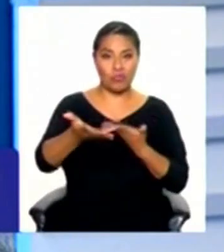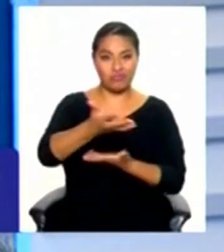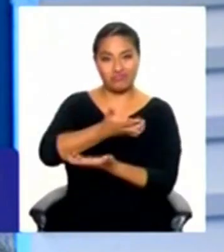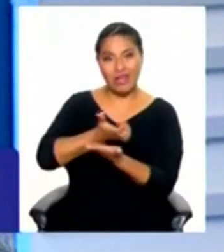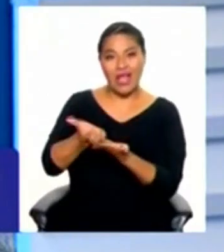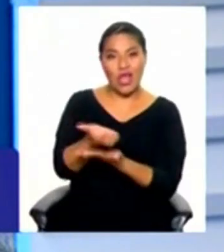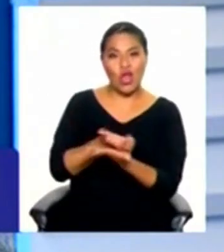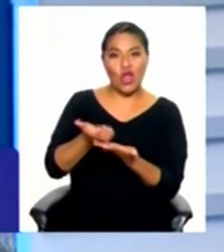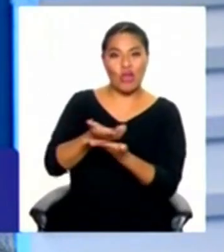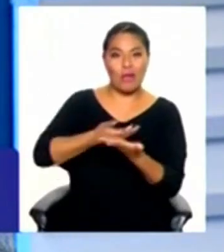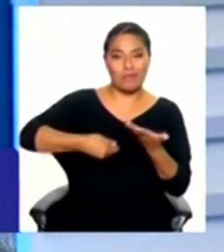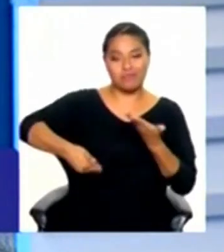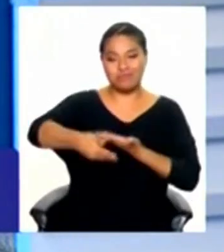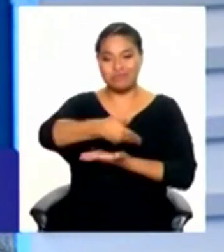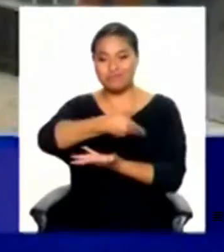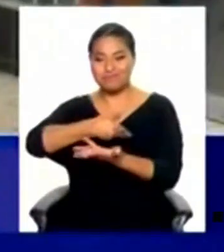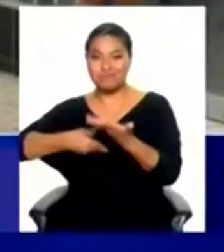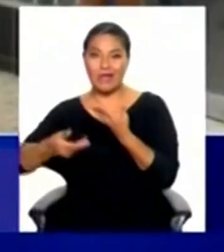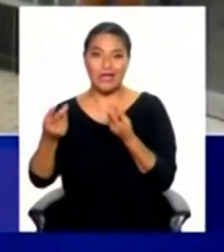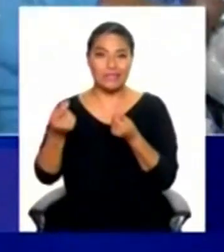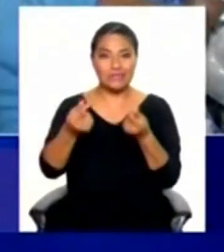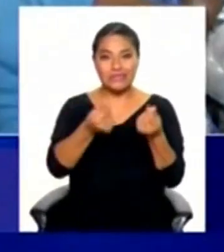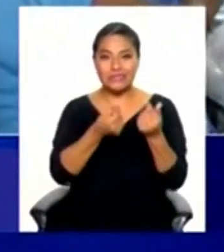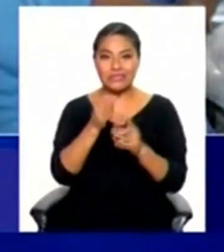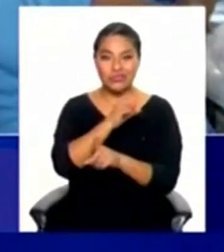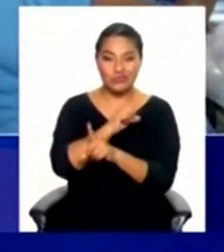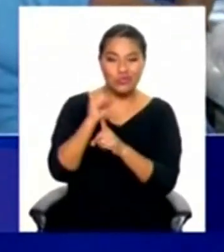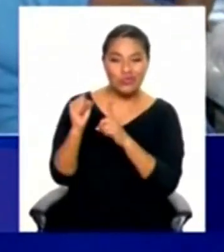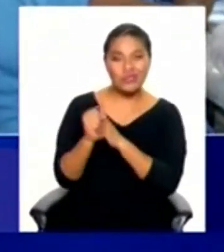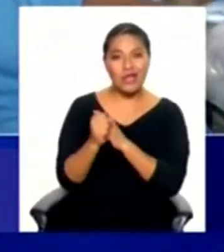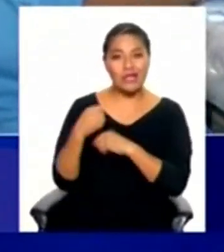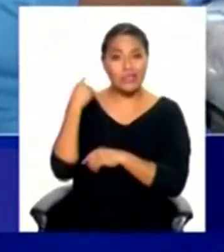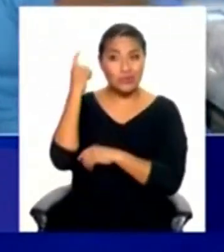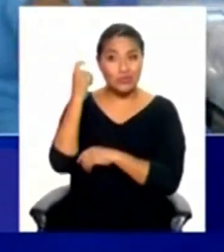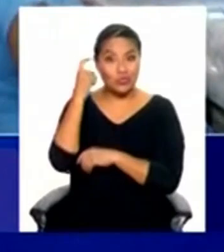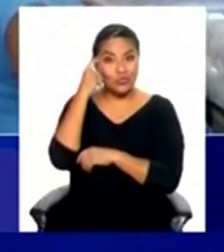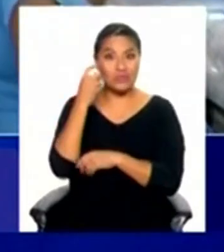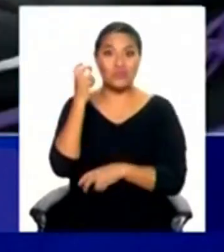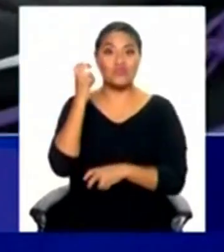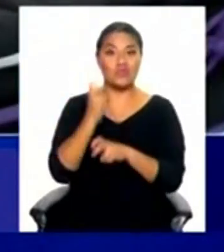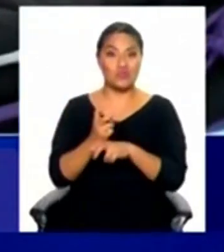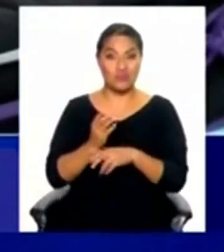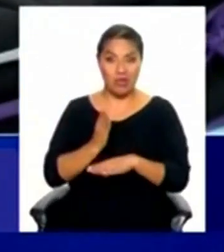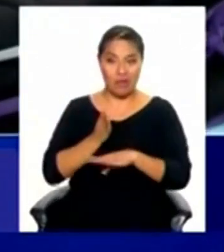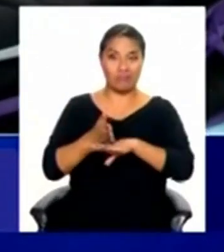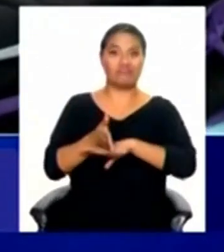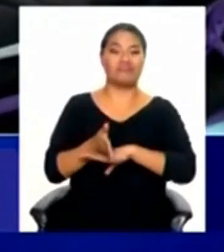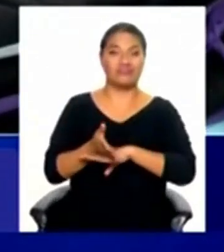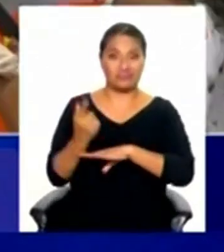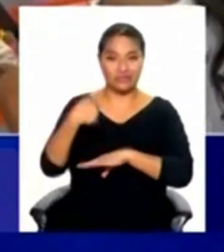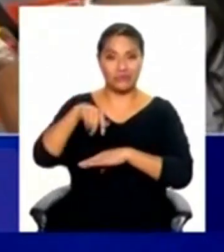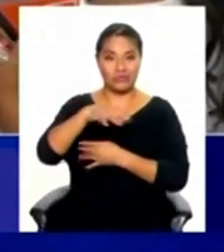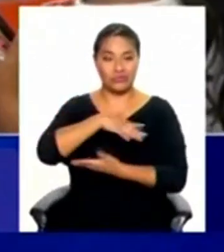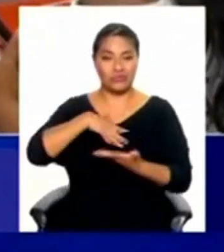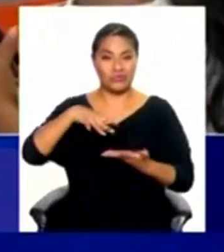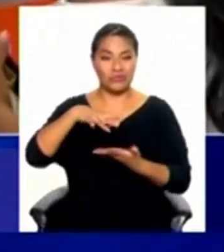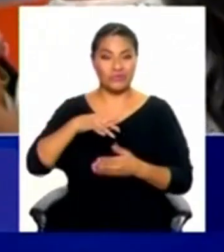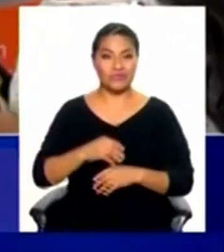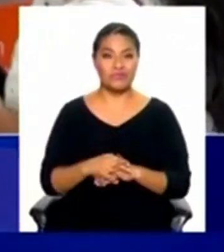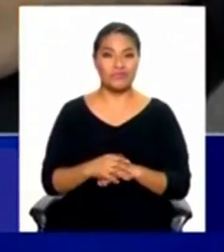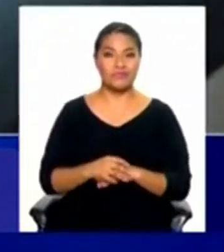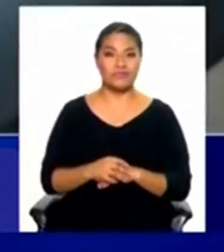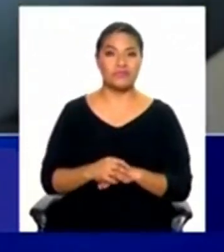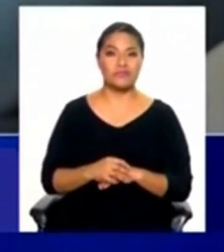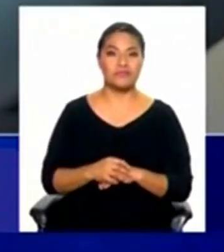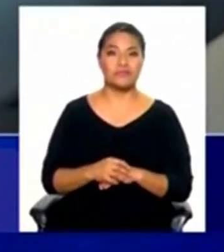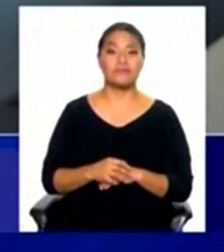tan complejo que estamos viviendo político social afectado mucho esta situación sí porque a ver se han